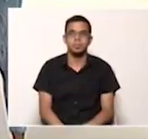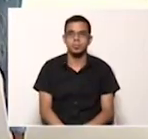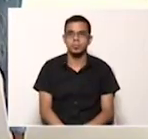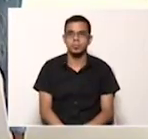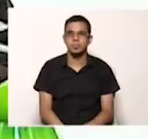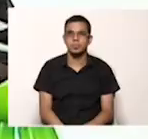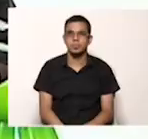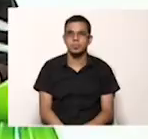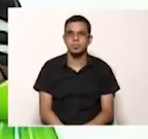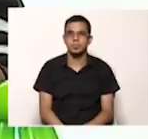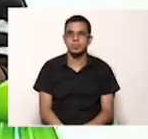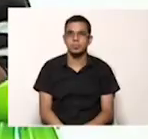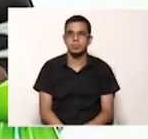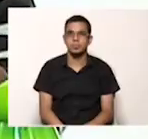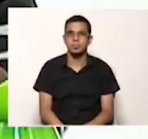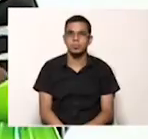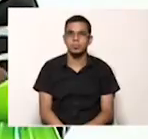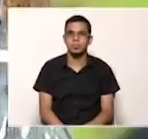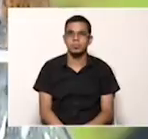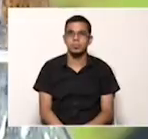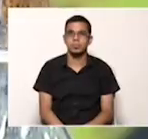van a enlazar de esta manera.